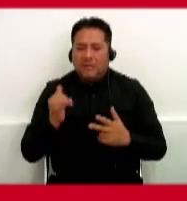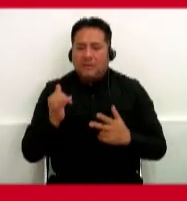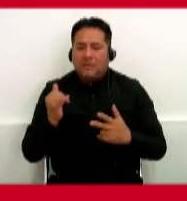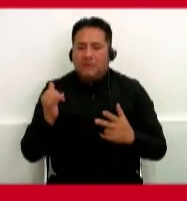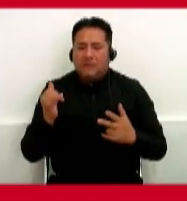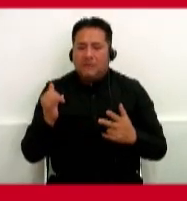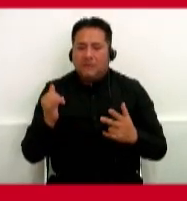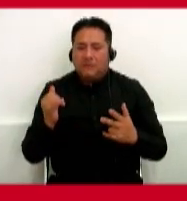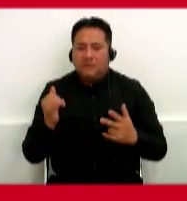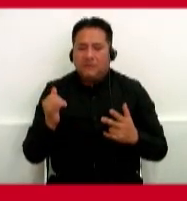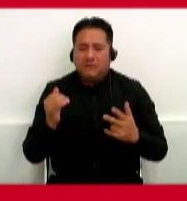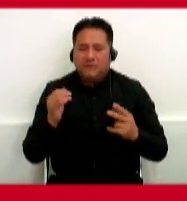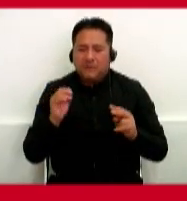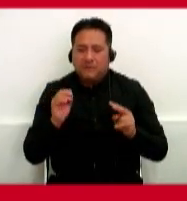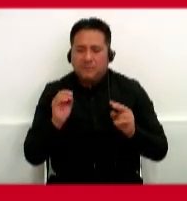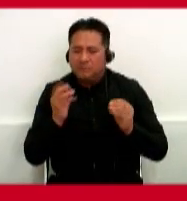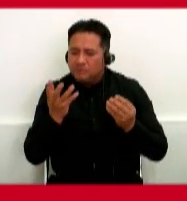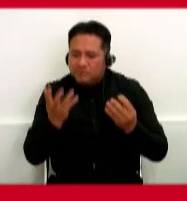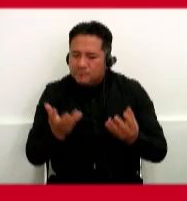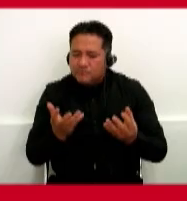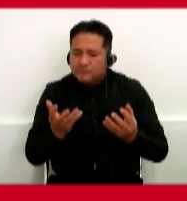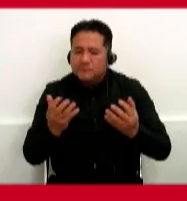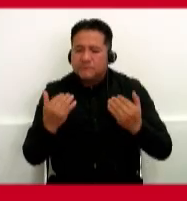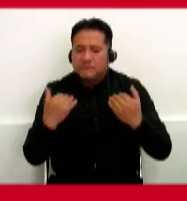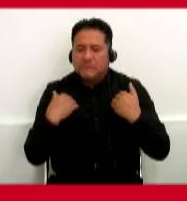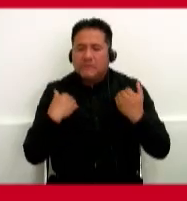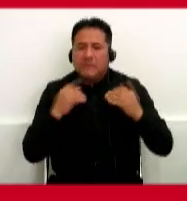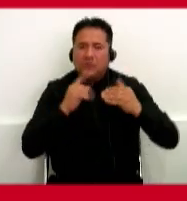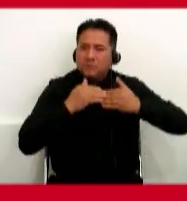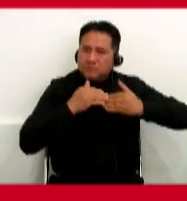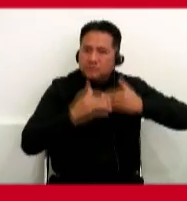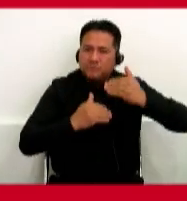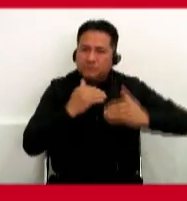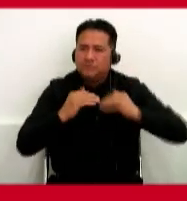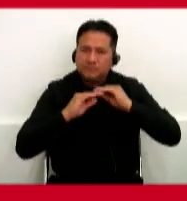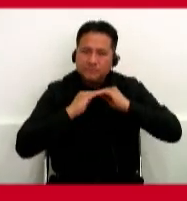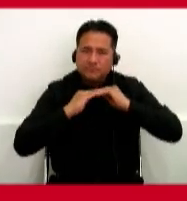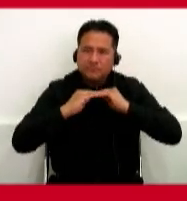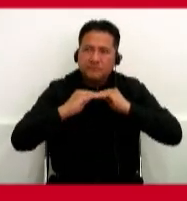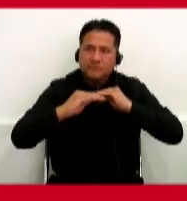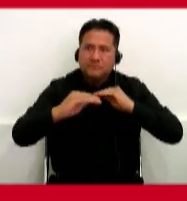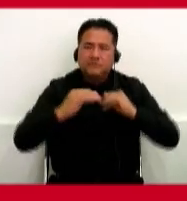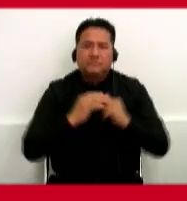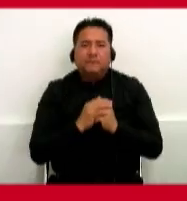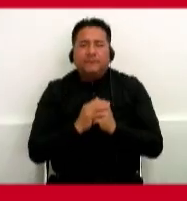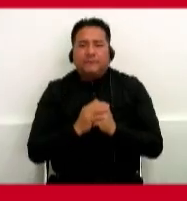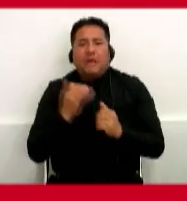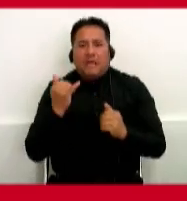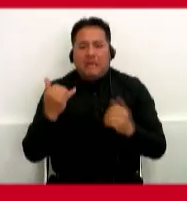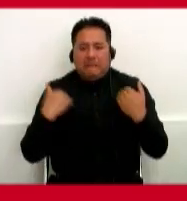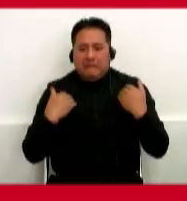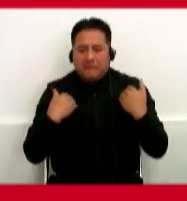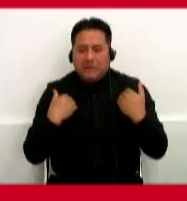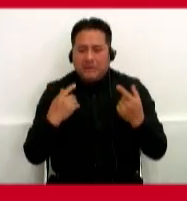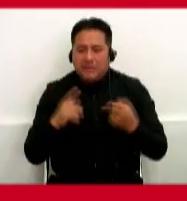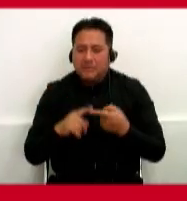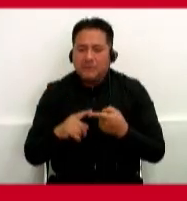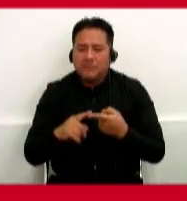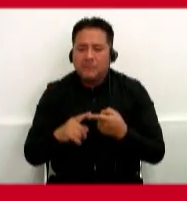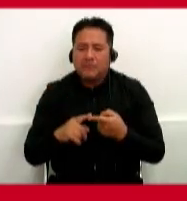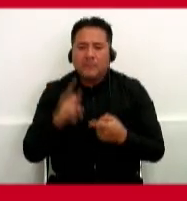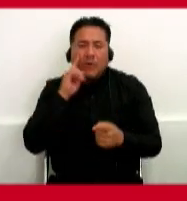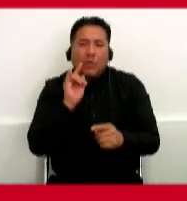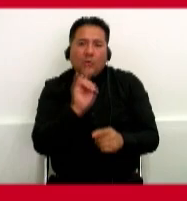tenemos establecidos dentro de nuestros estándares de criterios de aceptabilidad, y que también son valores que se